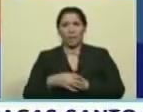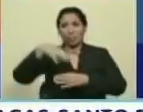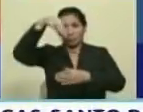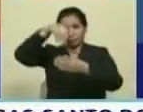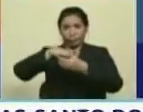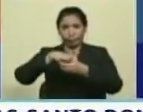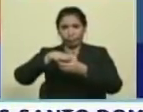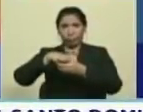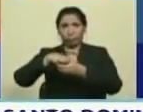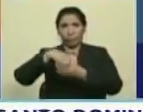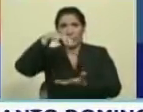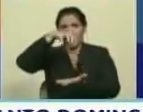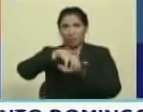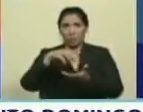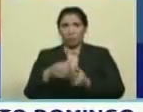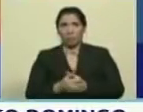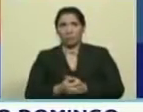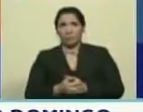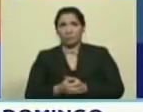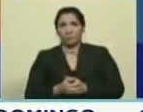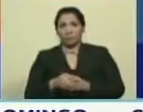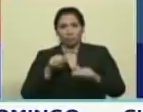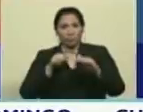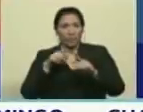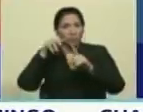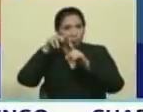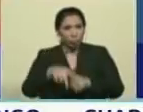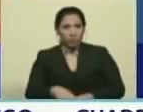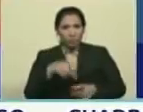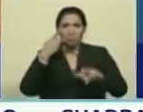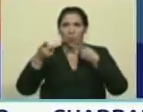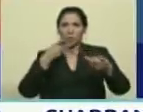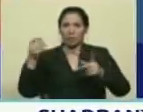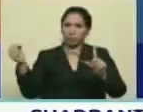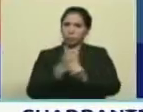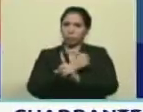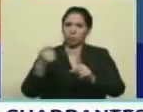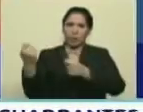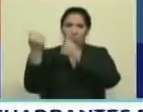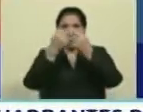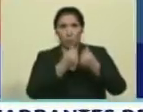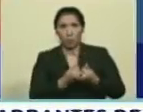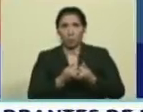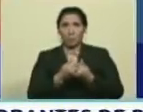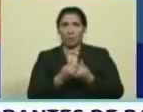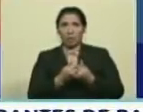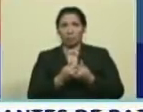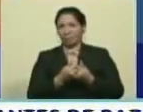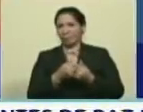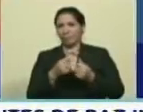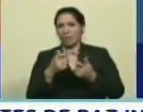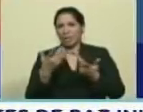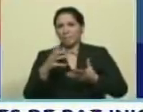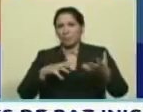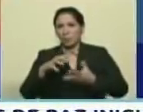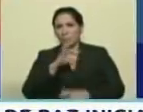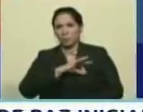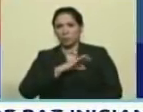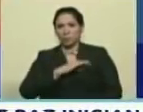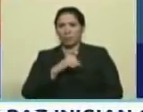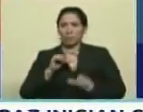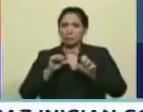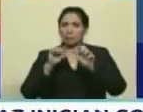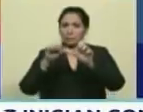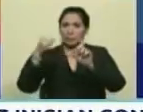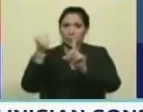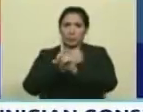internos de los estados, la subversión política, las agresiones económicas y sus efectos sociales y las constantes amenazas del uso de